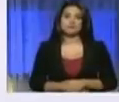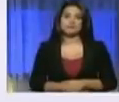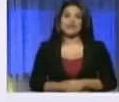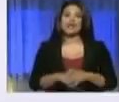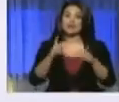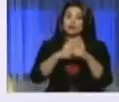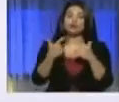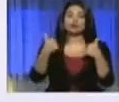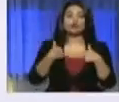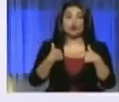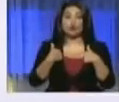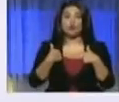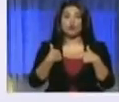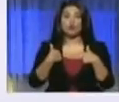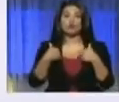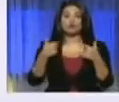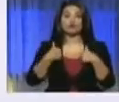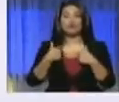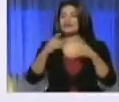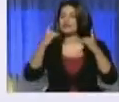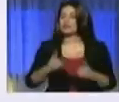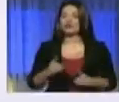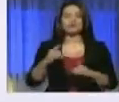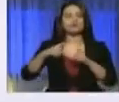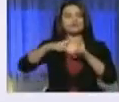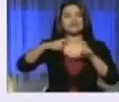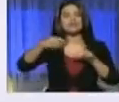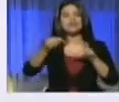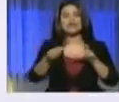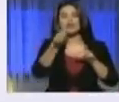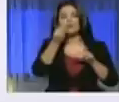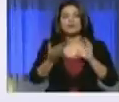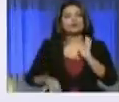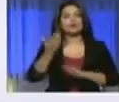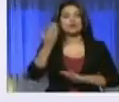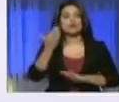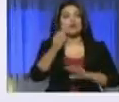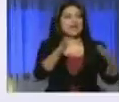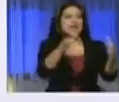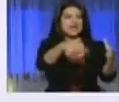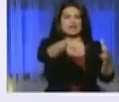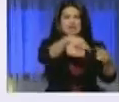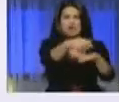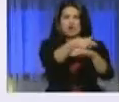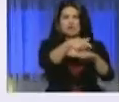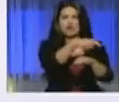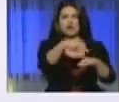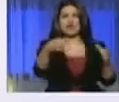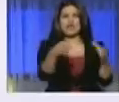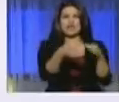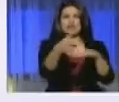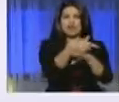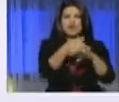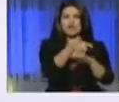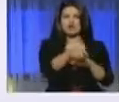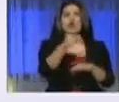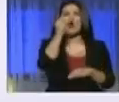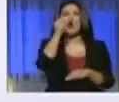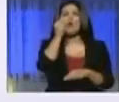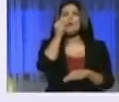yo subí el cestatique con la asesoría directa del equipo de gobierno, compañero Ricardo Menéndez, muchas gracias.